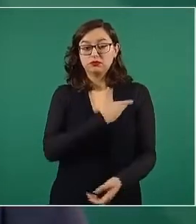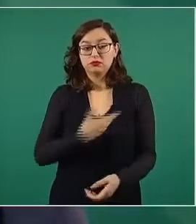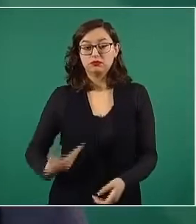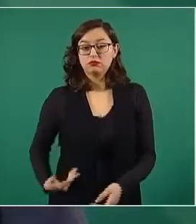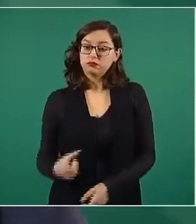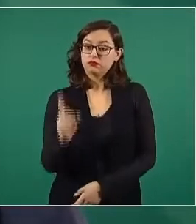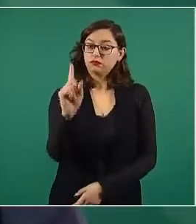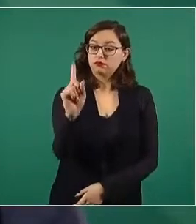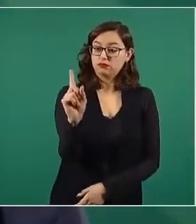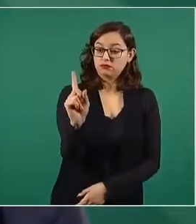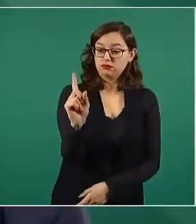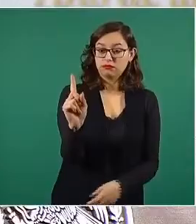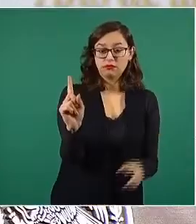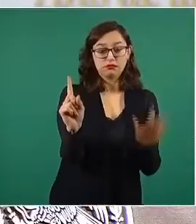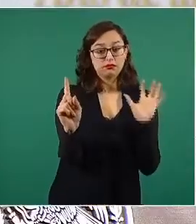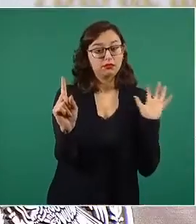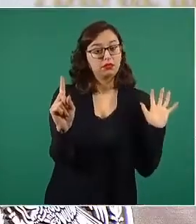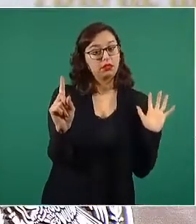Mayor.